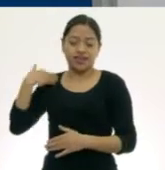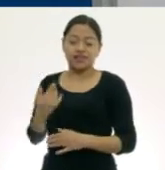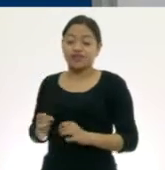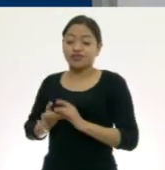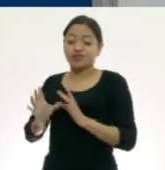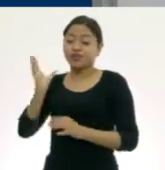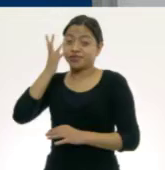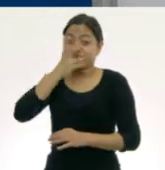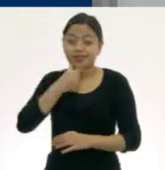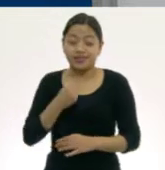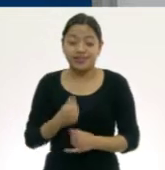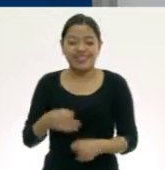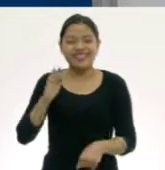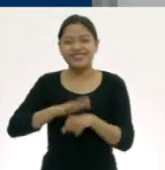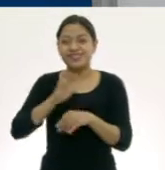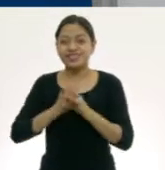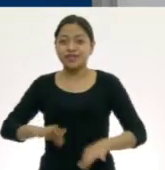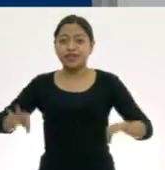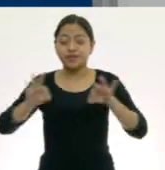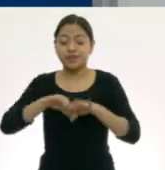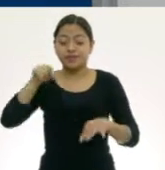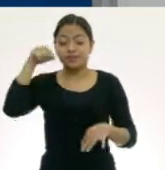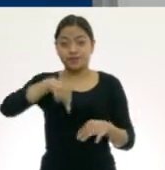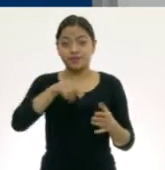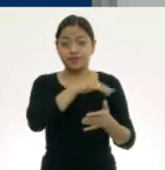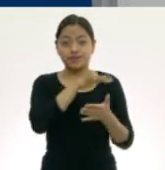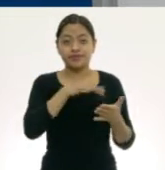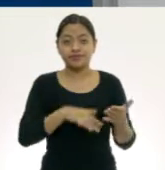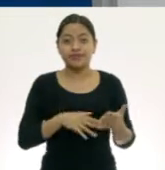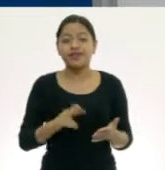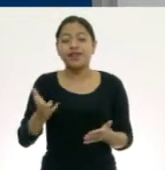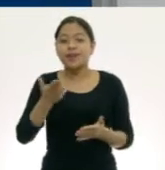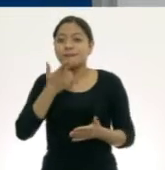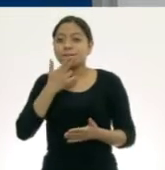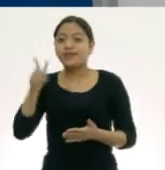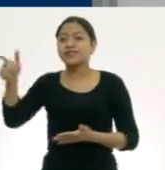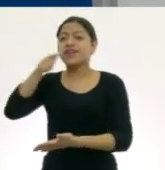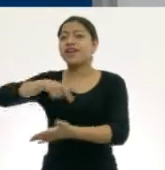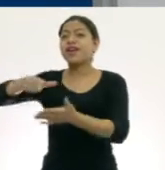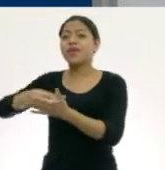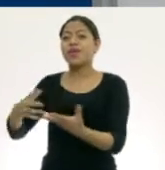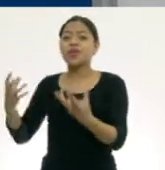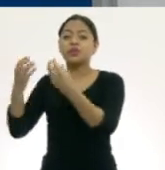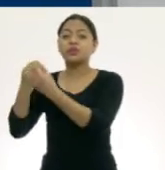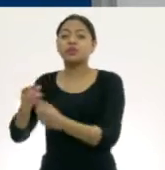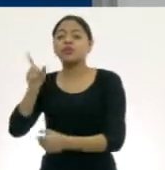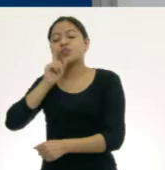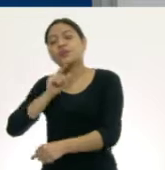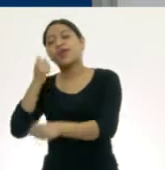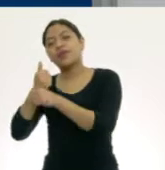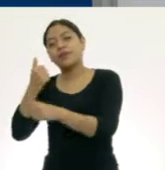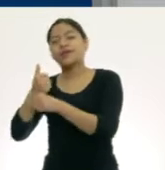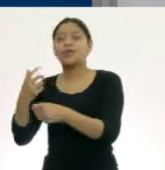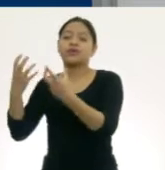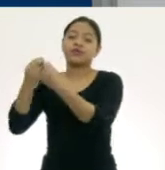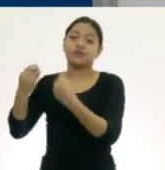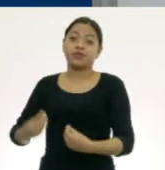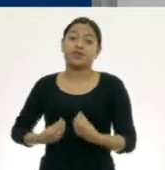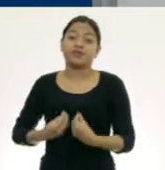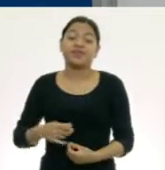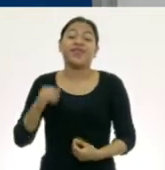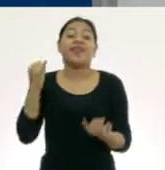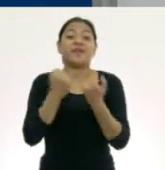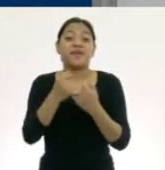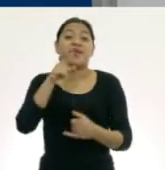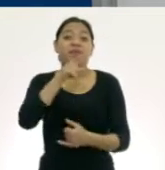momentos y sobre todo aquí en esta lectura vemos el aprecio hacia ese lugar donde estaban los abuelos. Seguramente tú también con tus